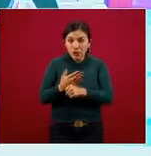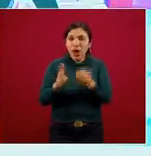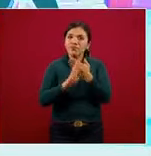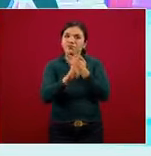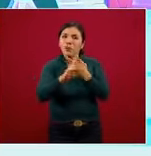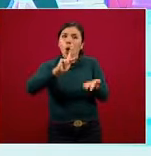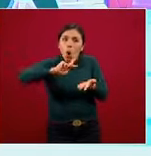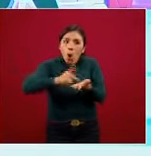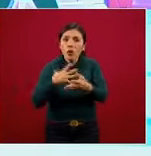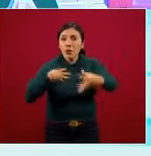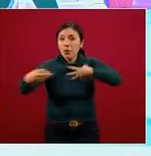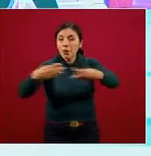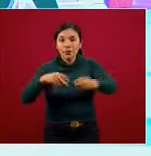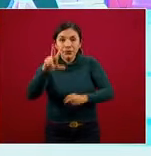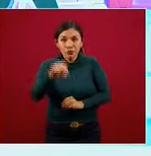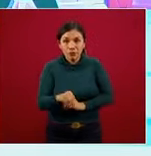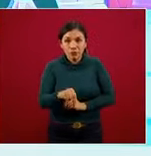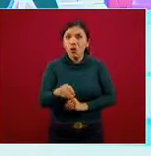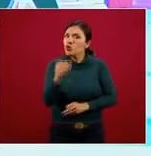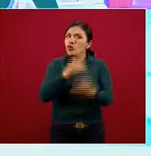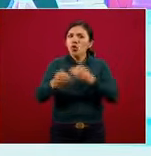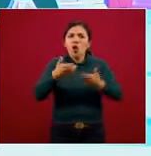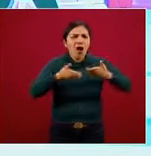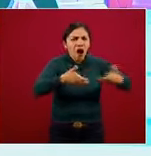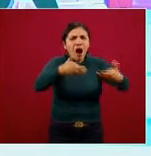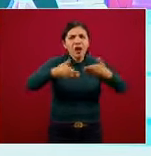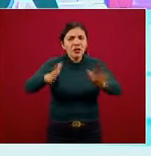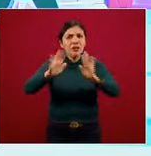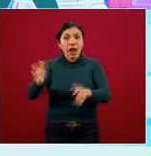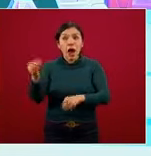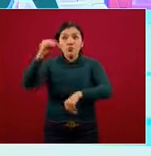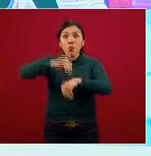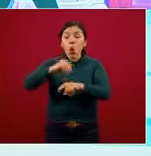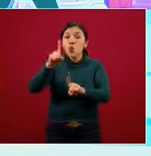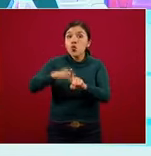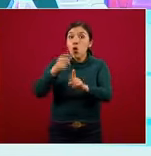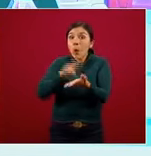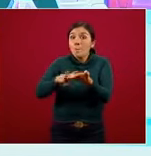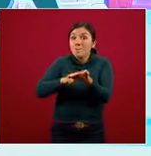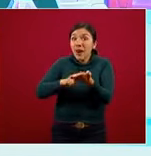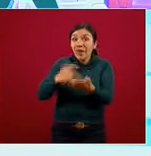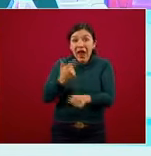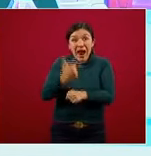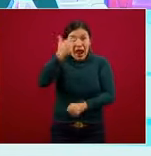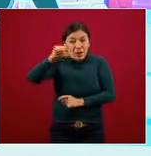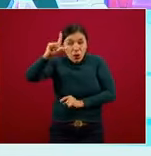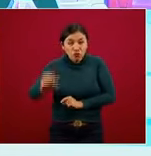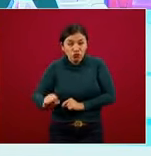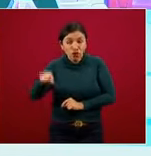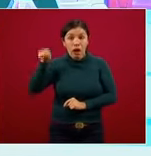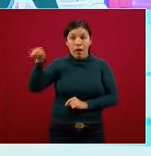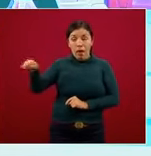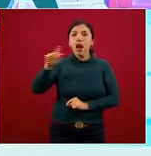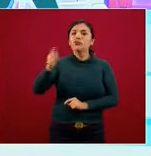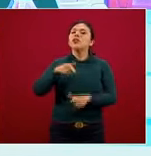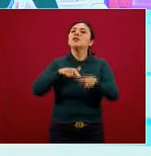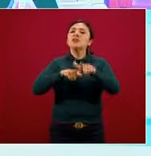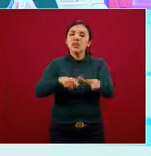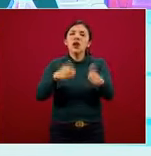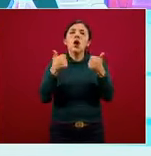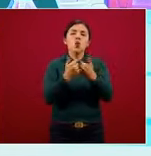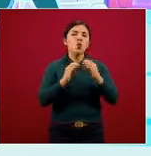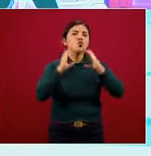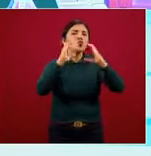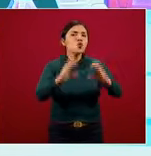estar prácticamente todos en la calle cuando lleguemos a este nivel de riesgo que es el más bajo y seguiremos manteniendo